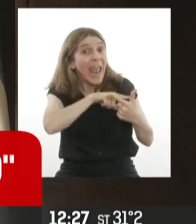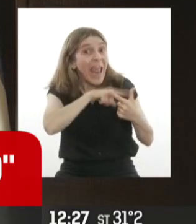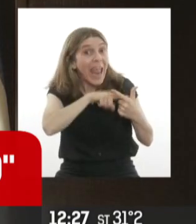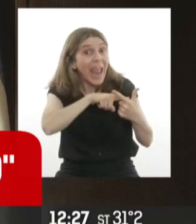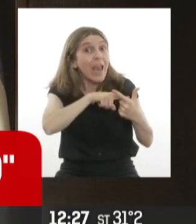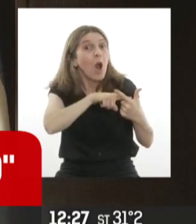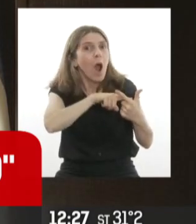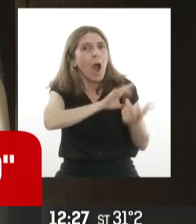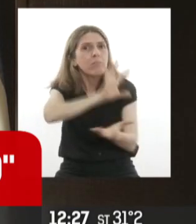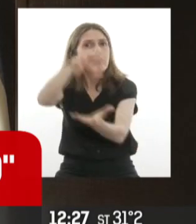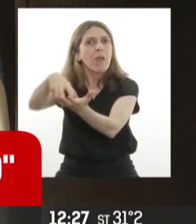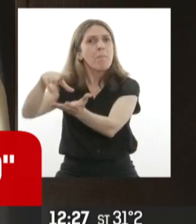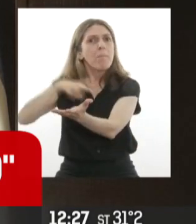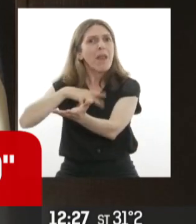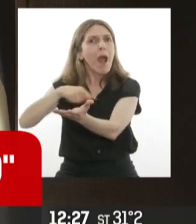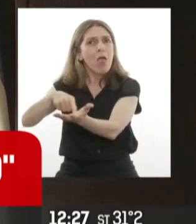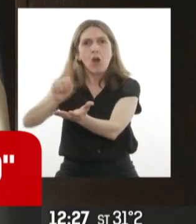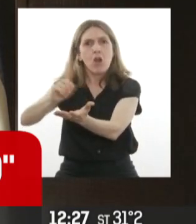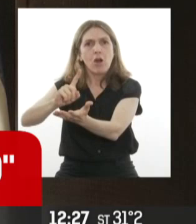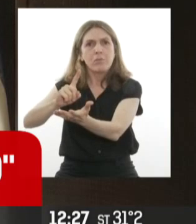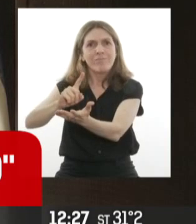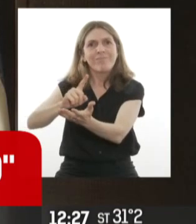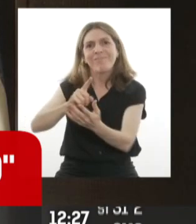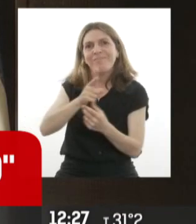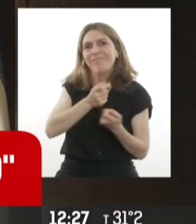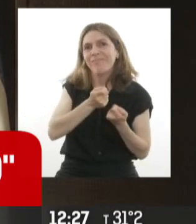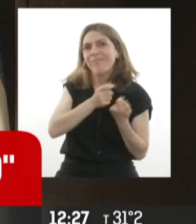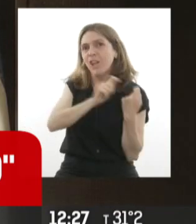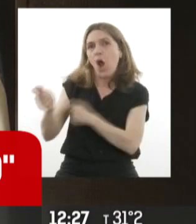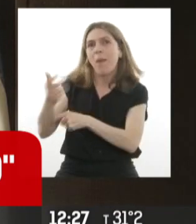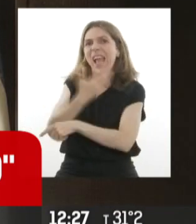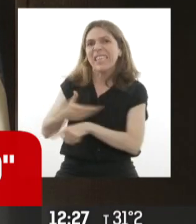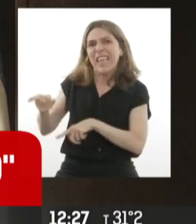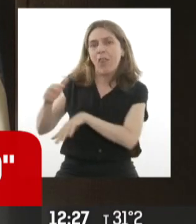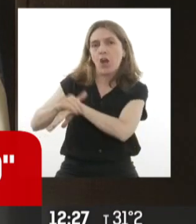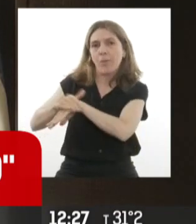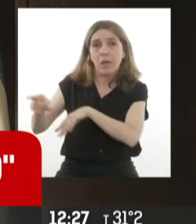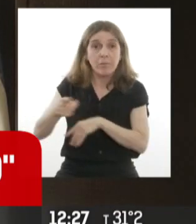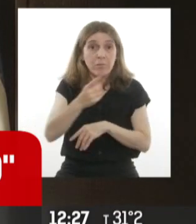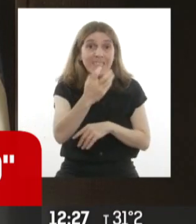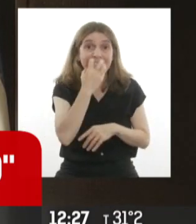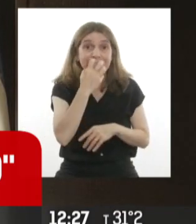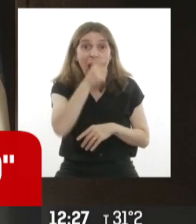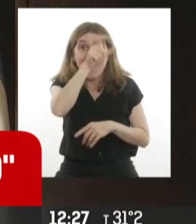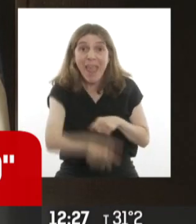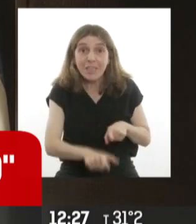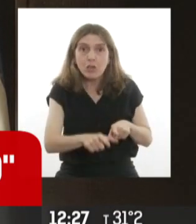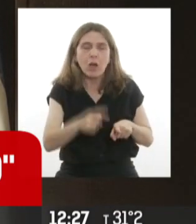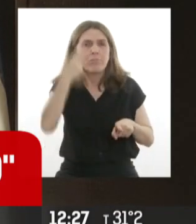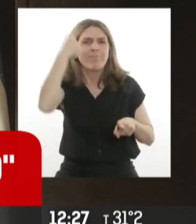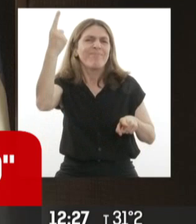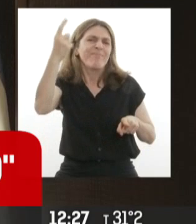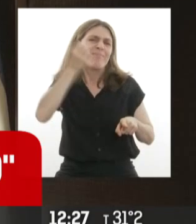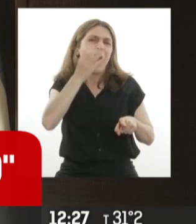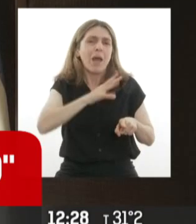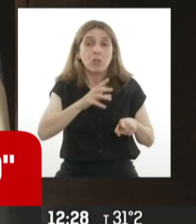de la responsabilidad del Estado. Y hasta Sarmiento tuvo una idea maravillosa, y es que todos los